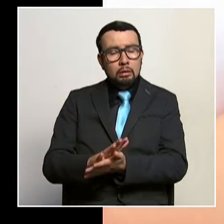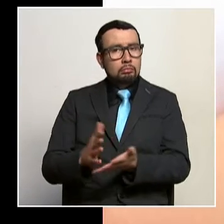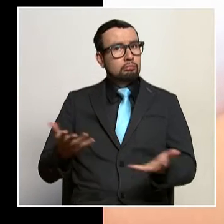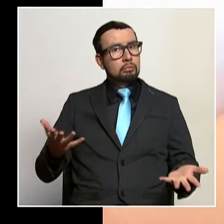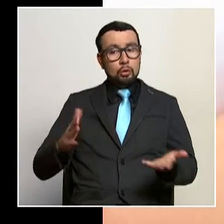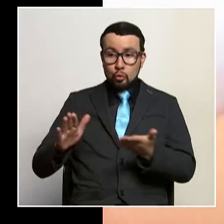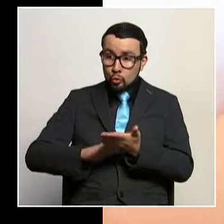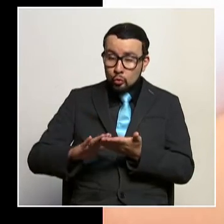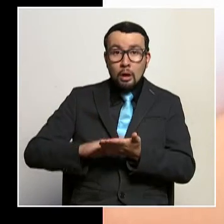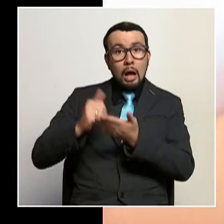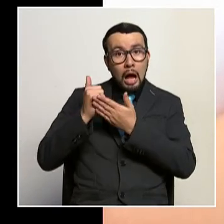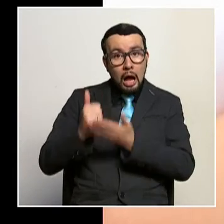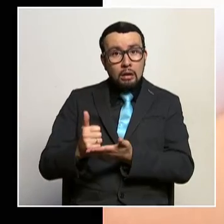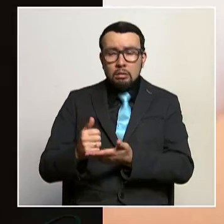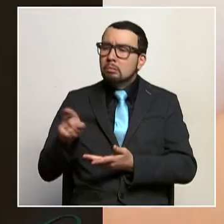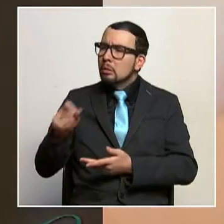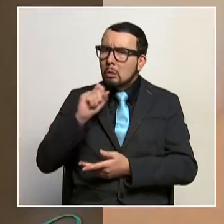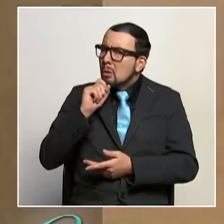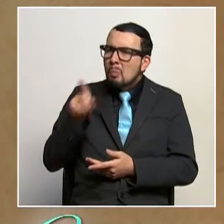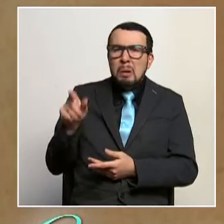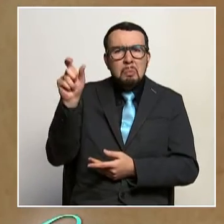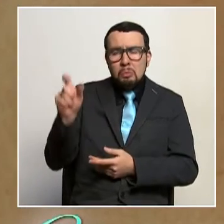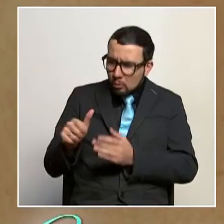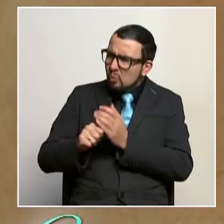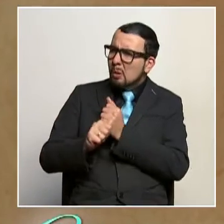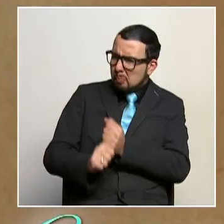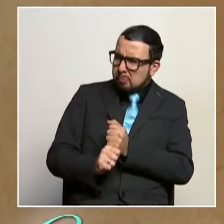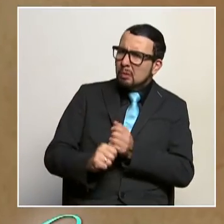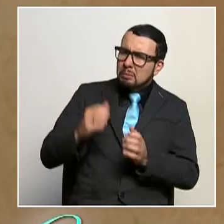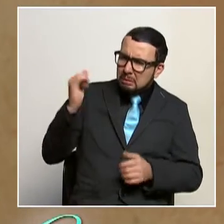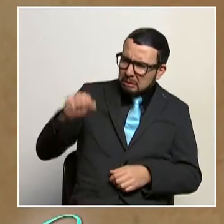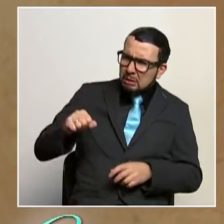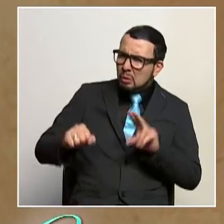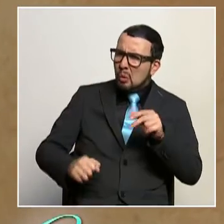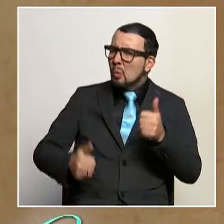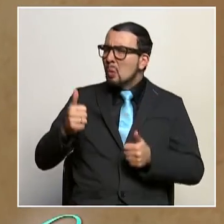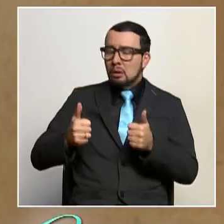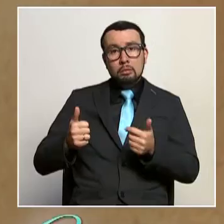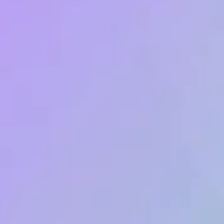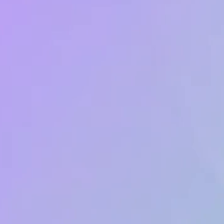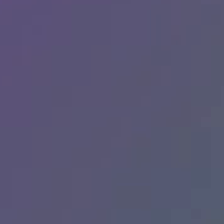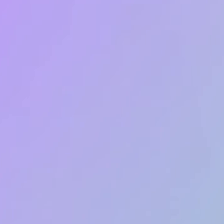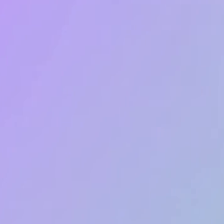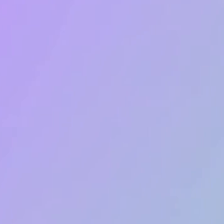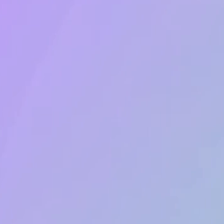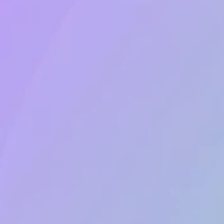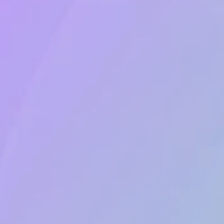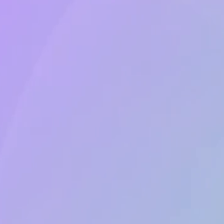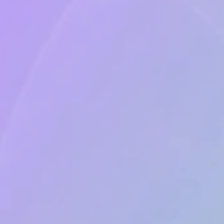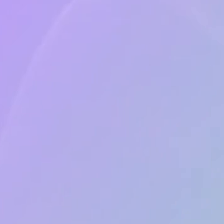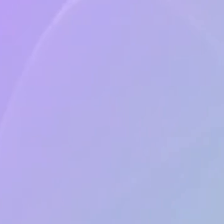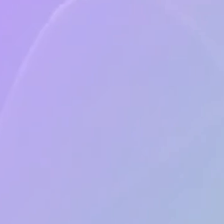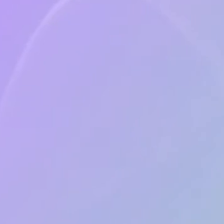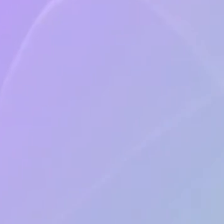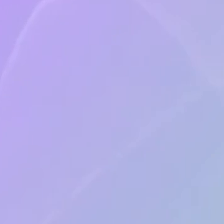siquiera en la historia clínica le preguntamos si dan del cuerpo o no todos los días. Ya regresamos. Esta es alcachofa, de ella